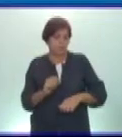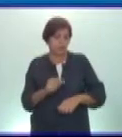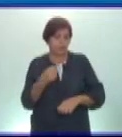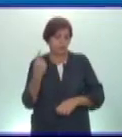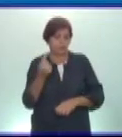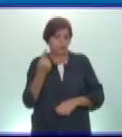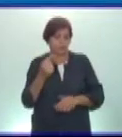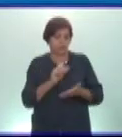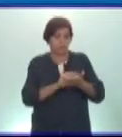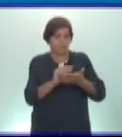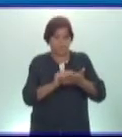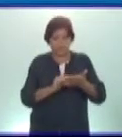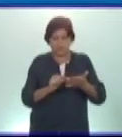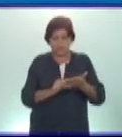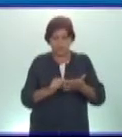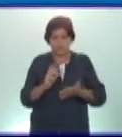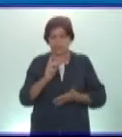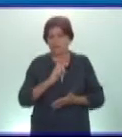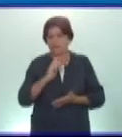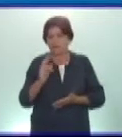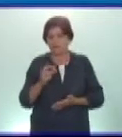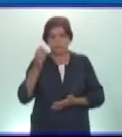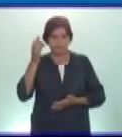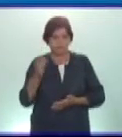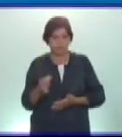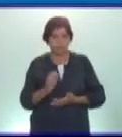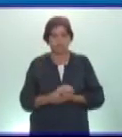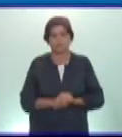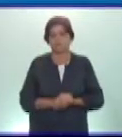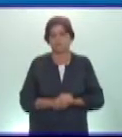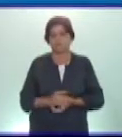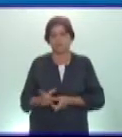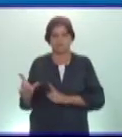en la libreta la respuesta correcta. Adelante.